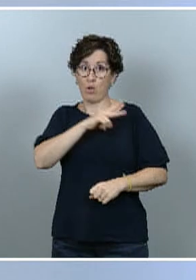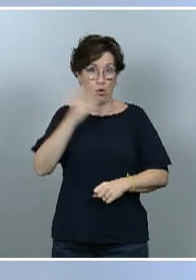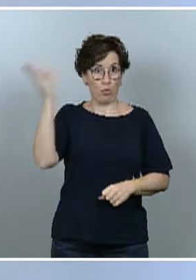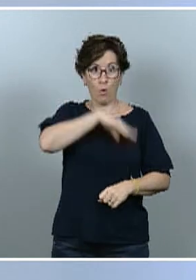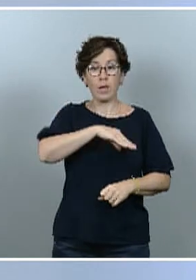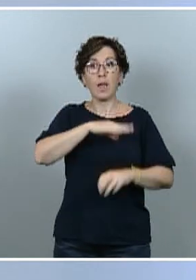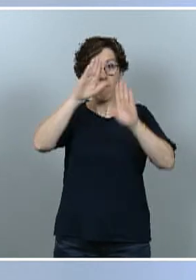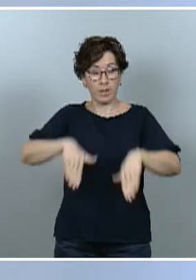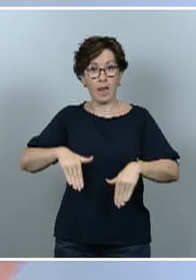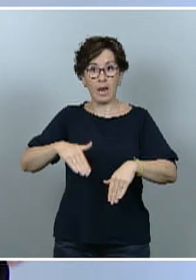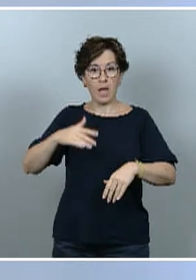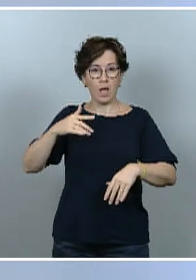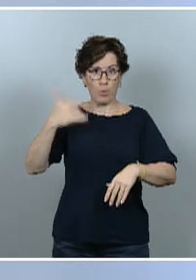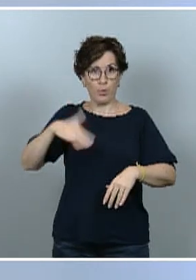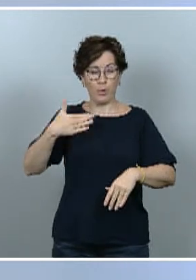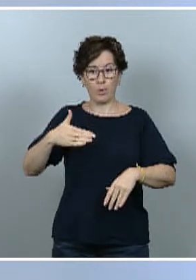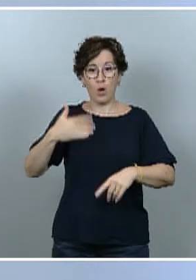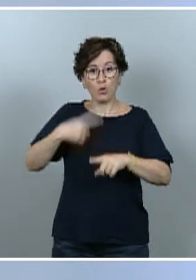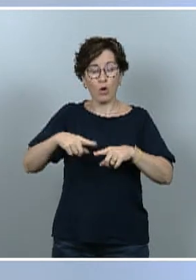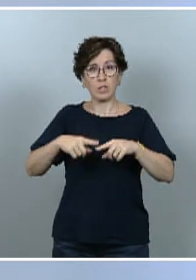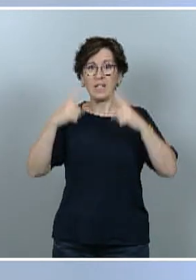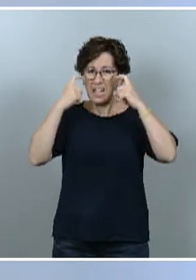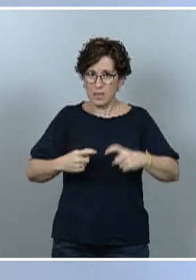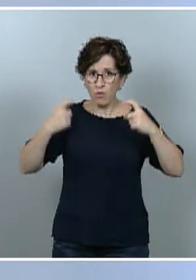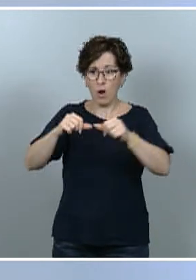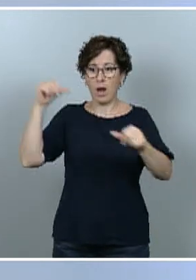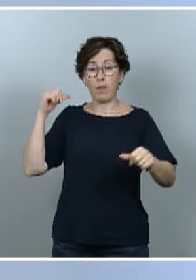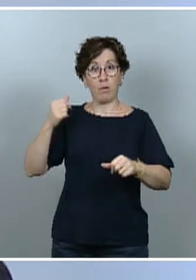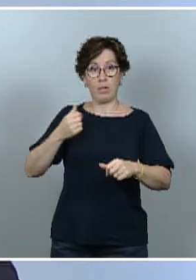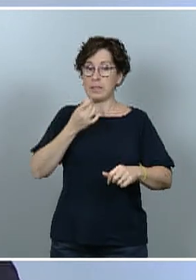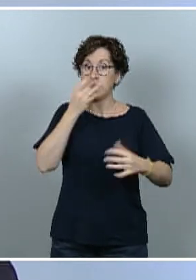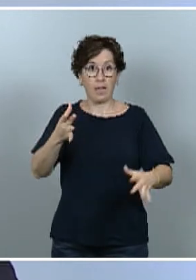últimos días. Nada más por mi parte, a disposición de las preguntas que tengan a bien formular.